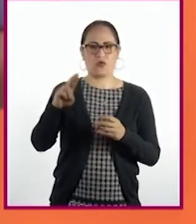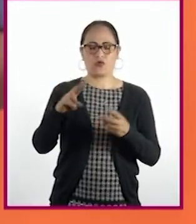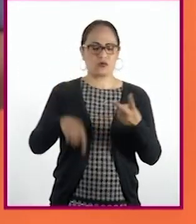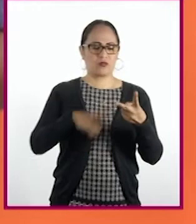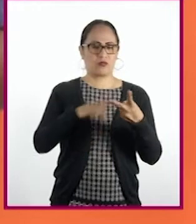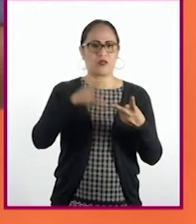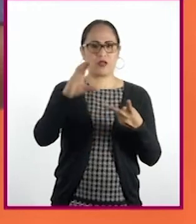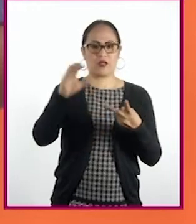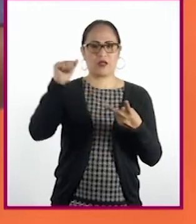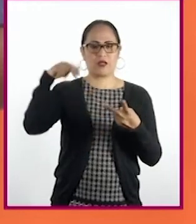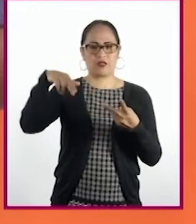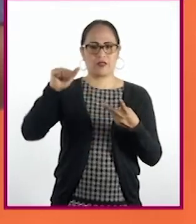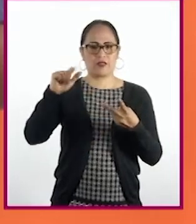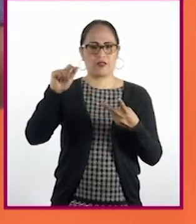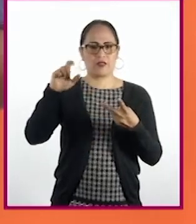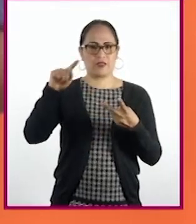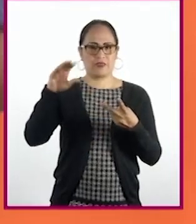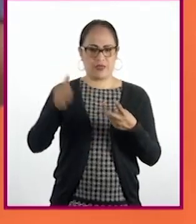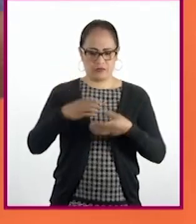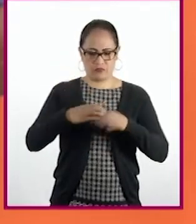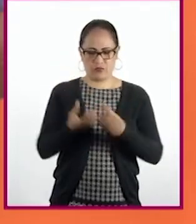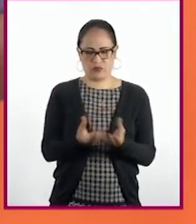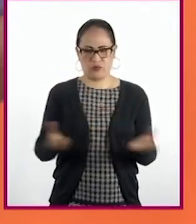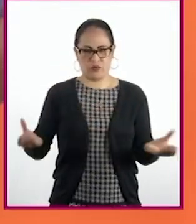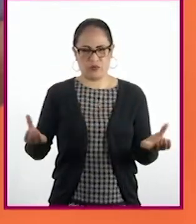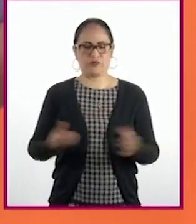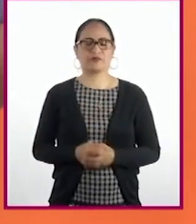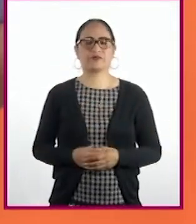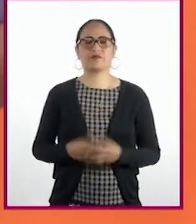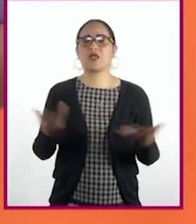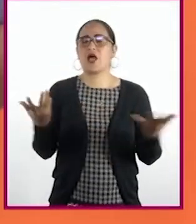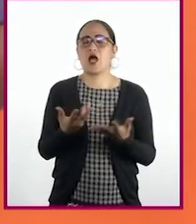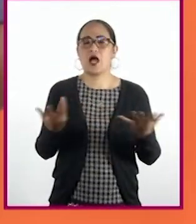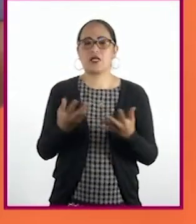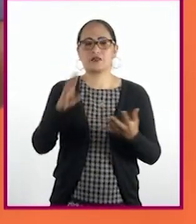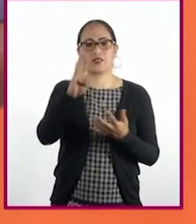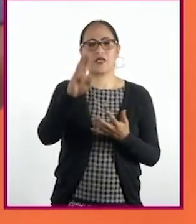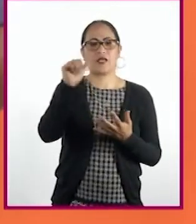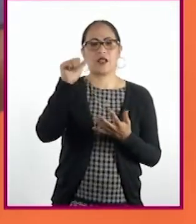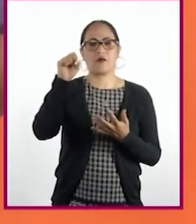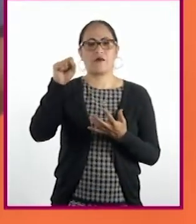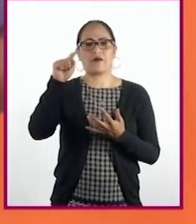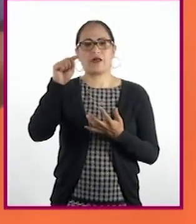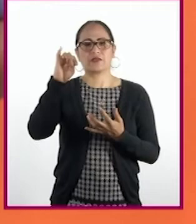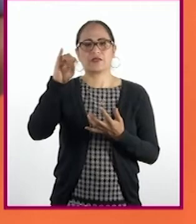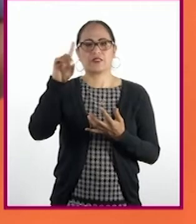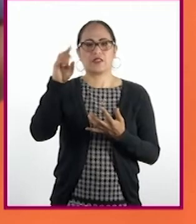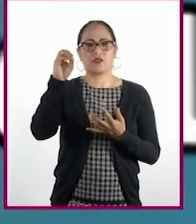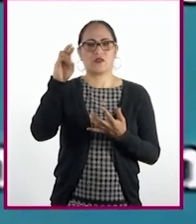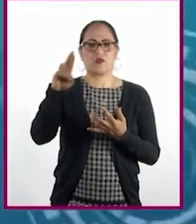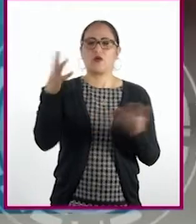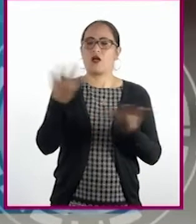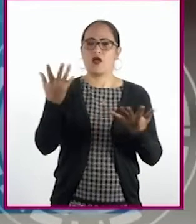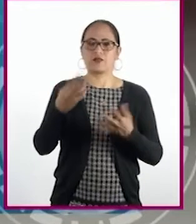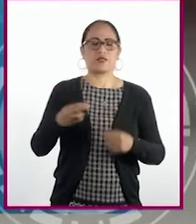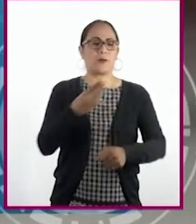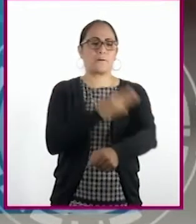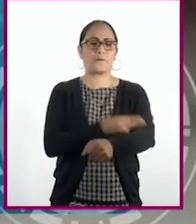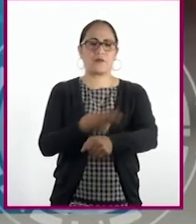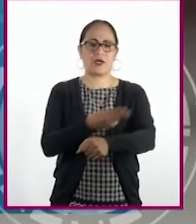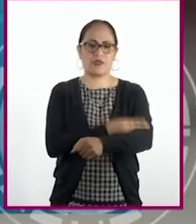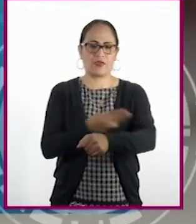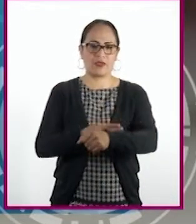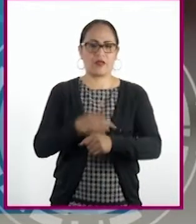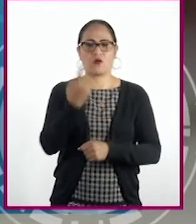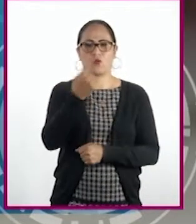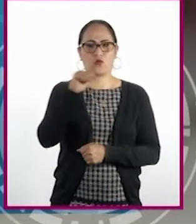con los que trabajaremos en esta sesión son: para la fabricación de nuestro bastidor necesitamos tabla de madera de media